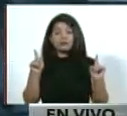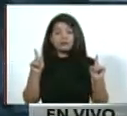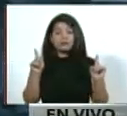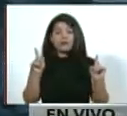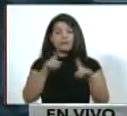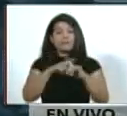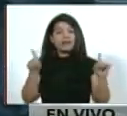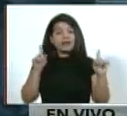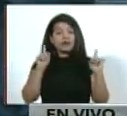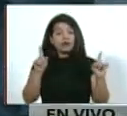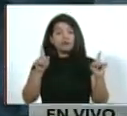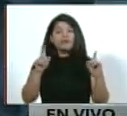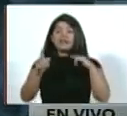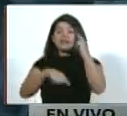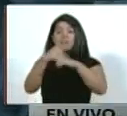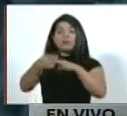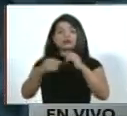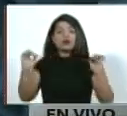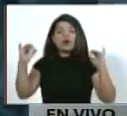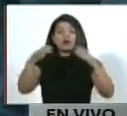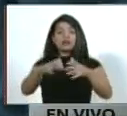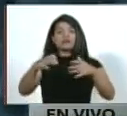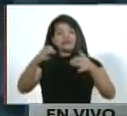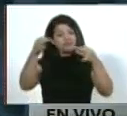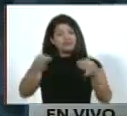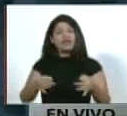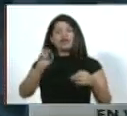ya con el Congreso Constituyente del 2